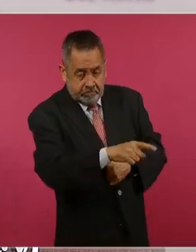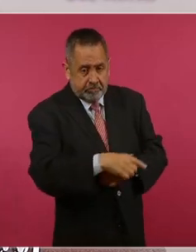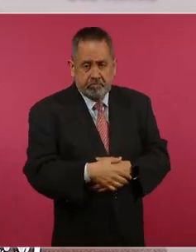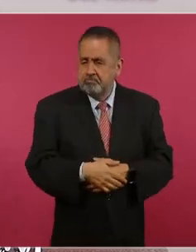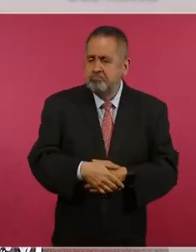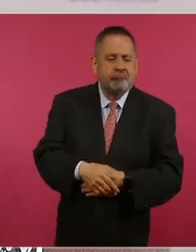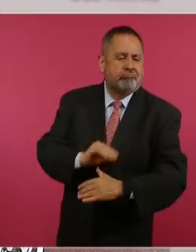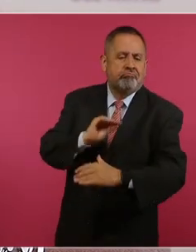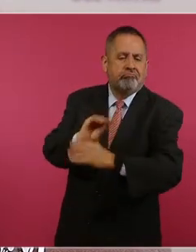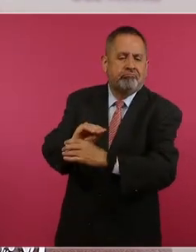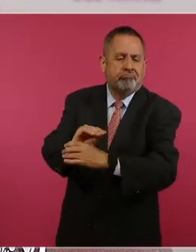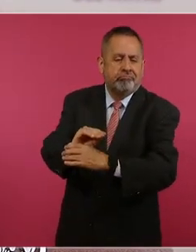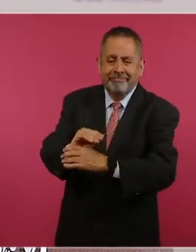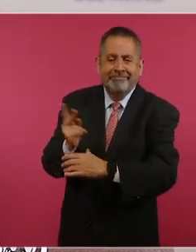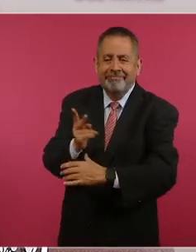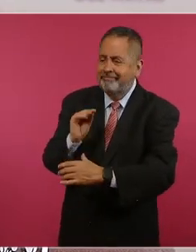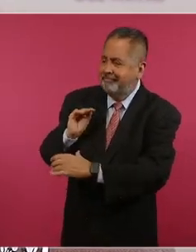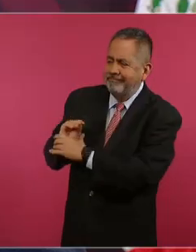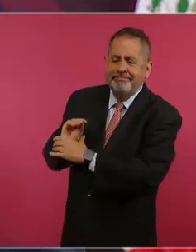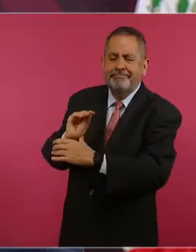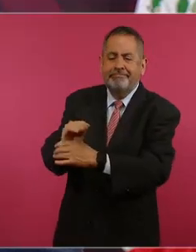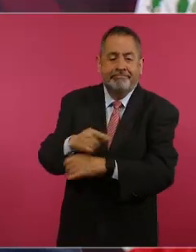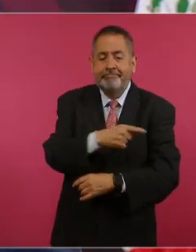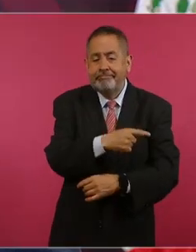Y no hicieron caso.